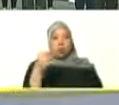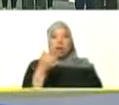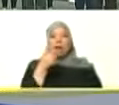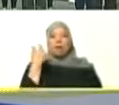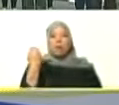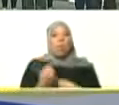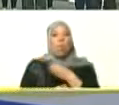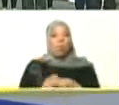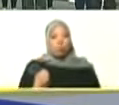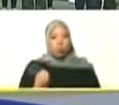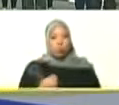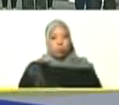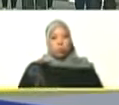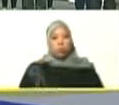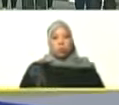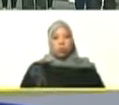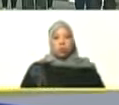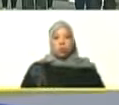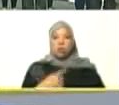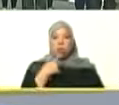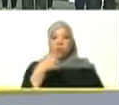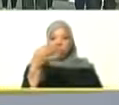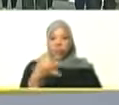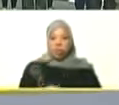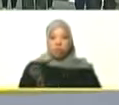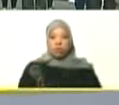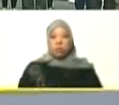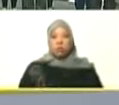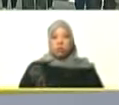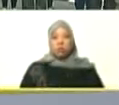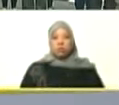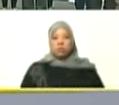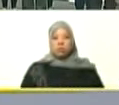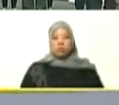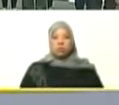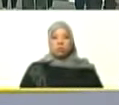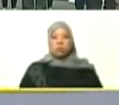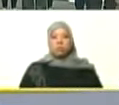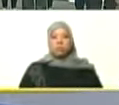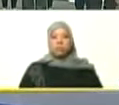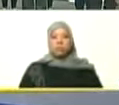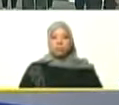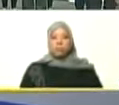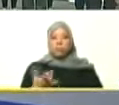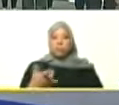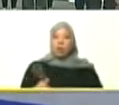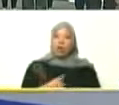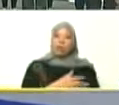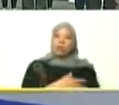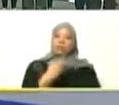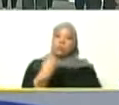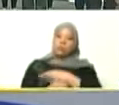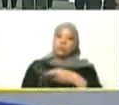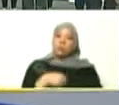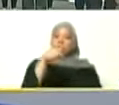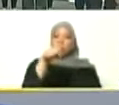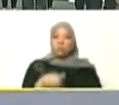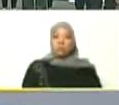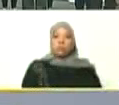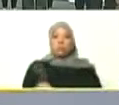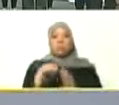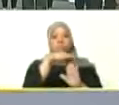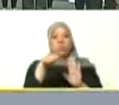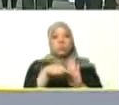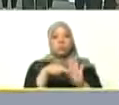el método, ¿verdad?, que debe rematar, como decía Yelitza Santaella, en un